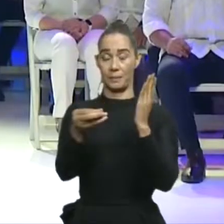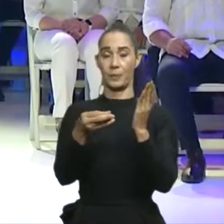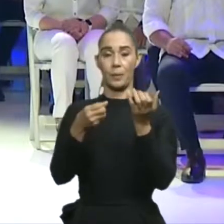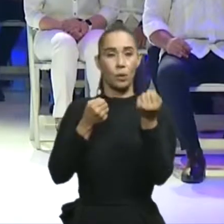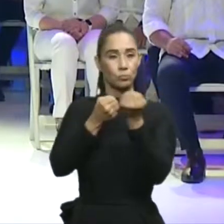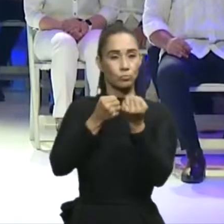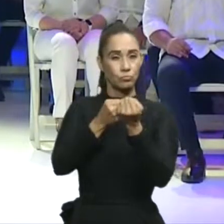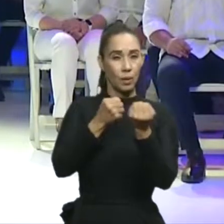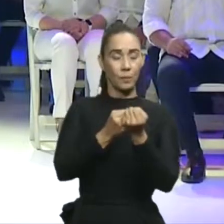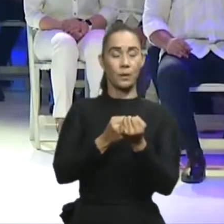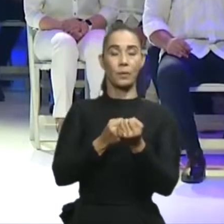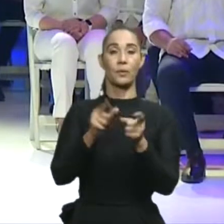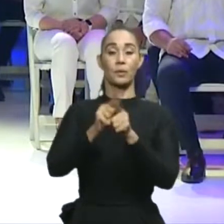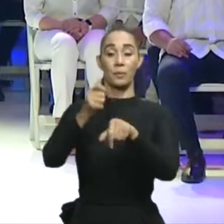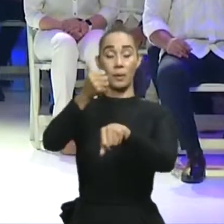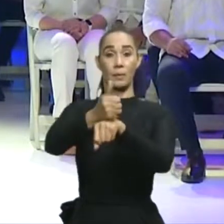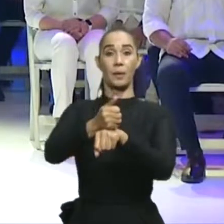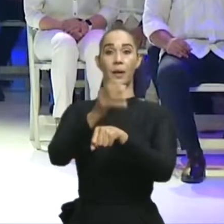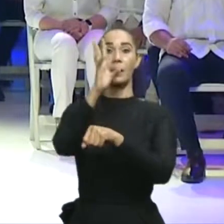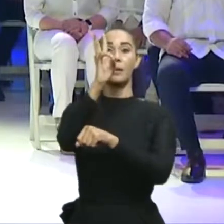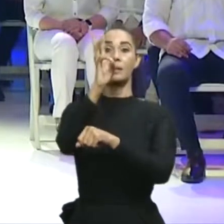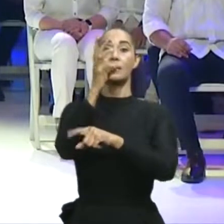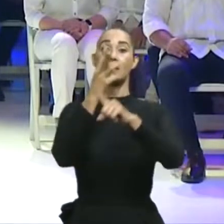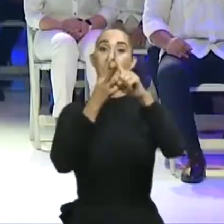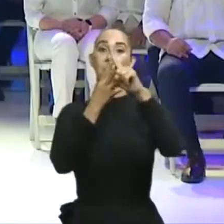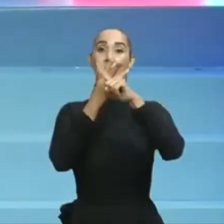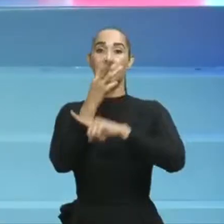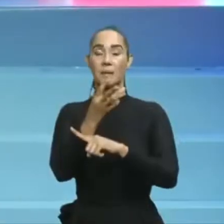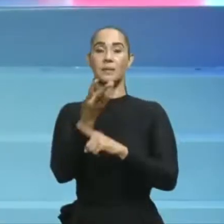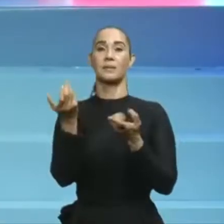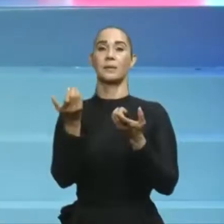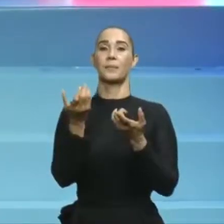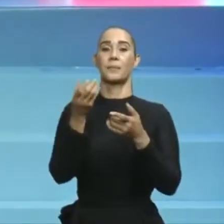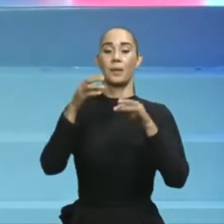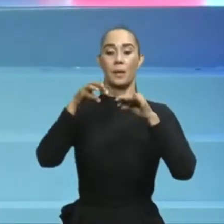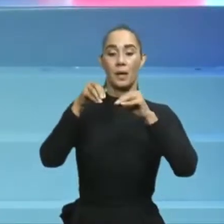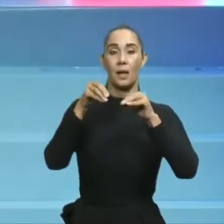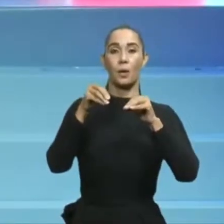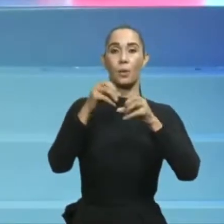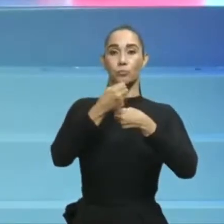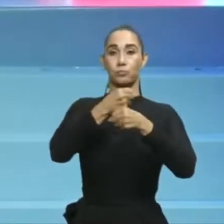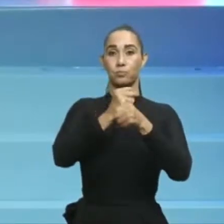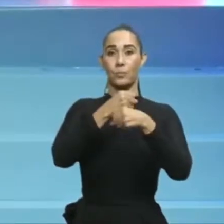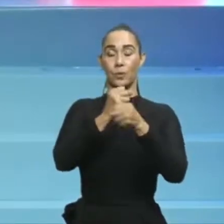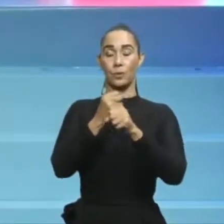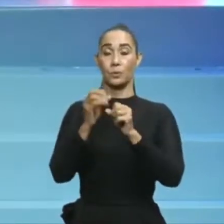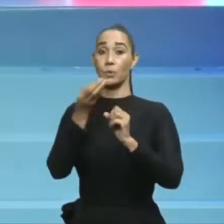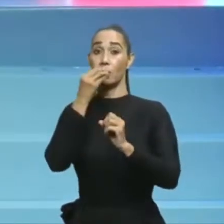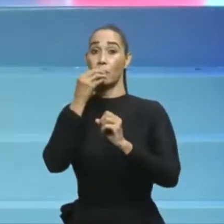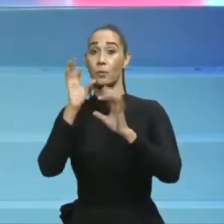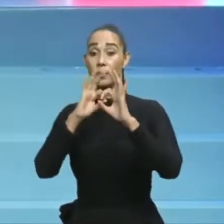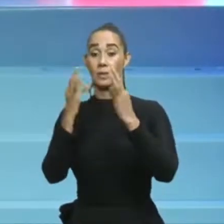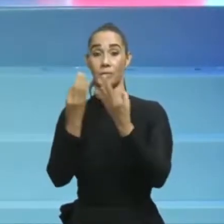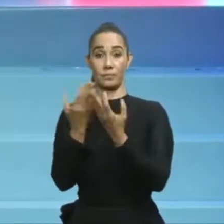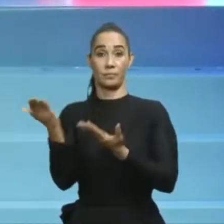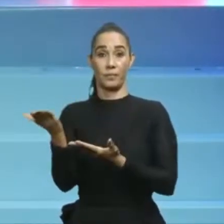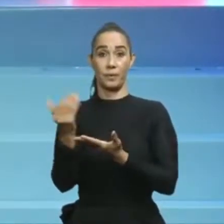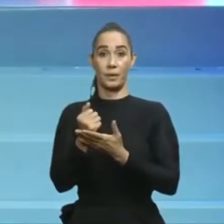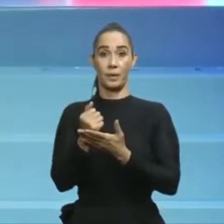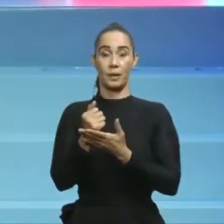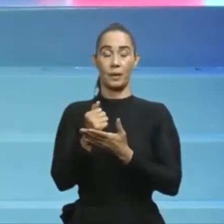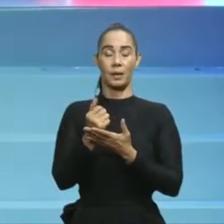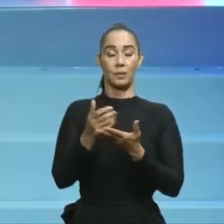durante seis meses del 0% a los aranceles de los productos más importantes de la canasta básica que momentáneamente